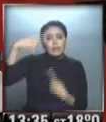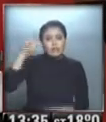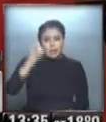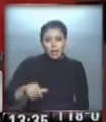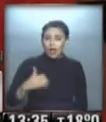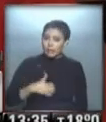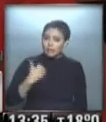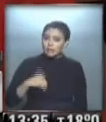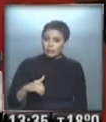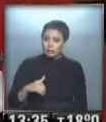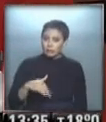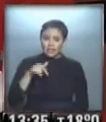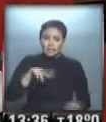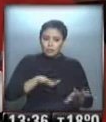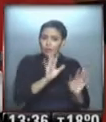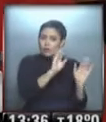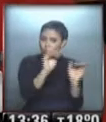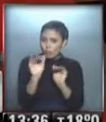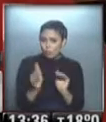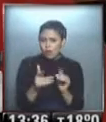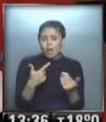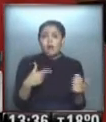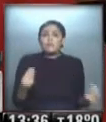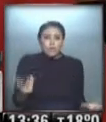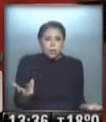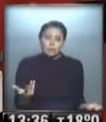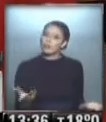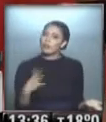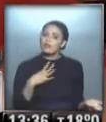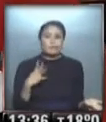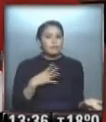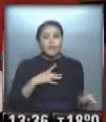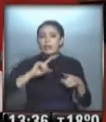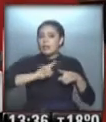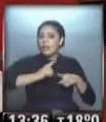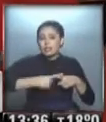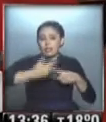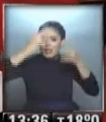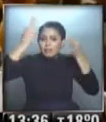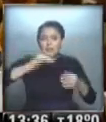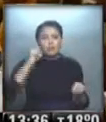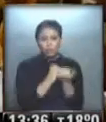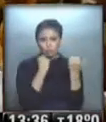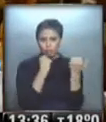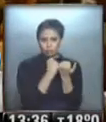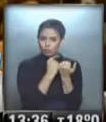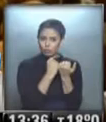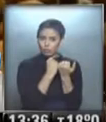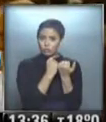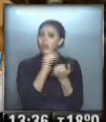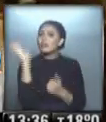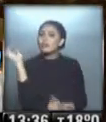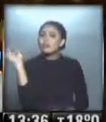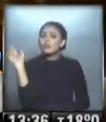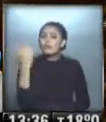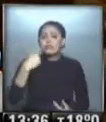se están dando estas situaciones porque porque está faltando una política de rectores que unifique lo